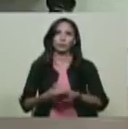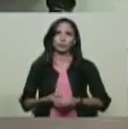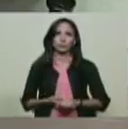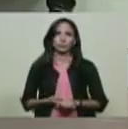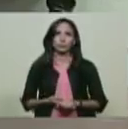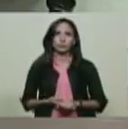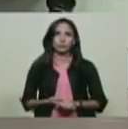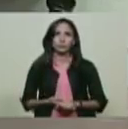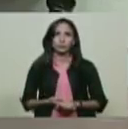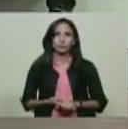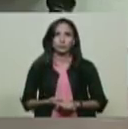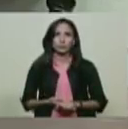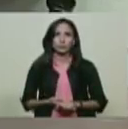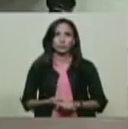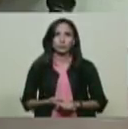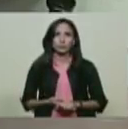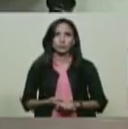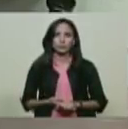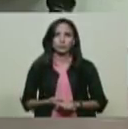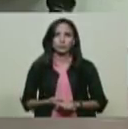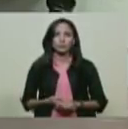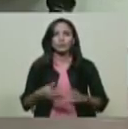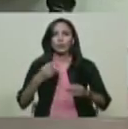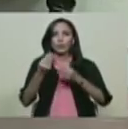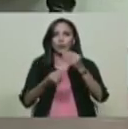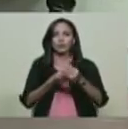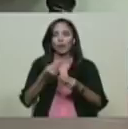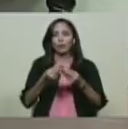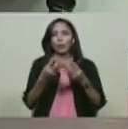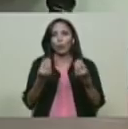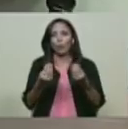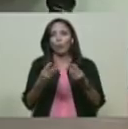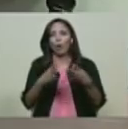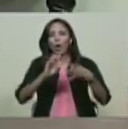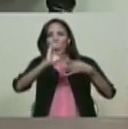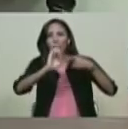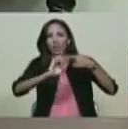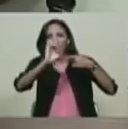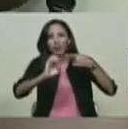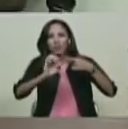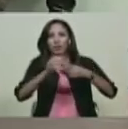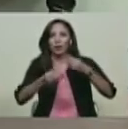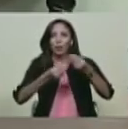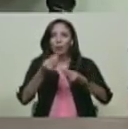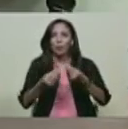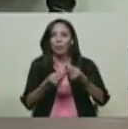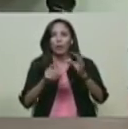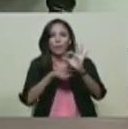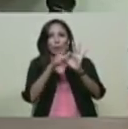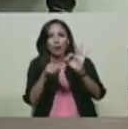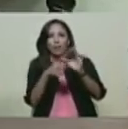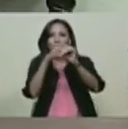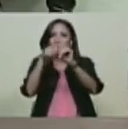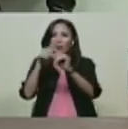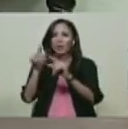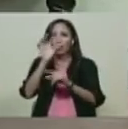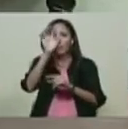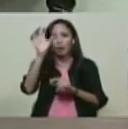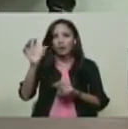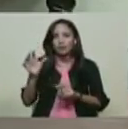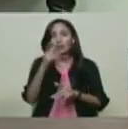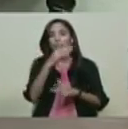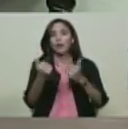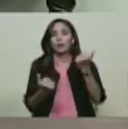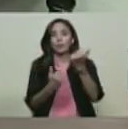la clasificación y el despeje de algoritmos de las criptomonedas del mundo que